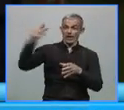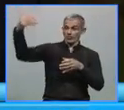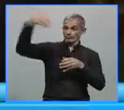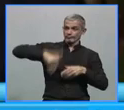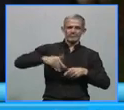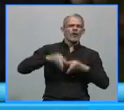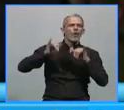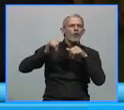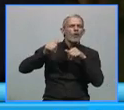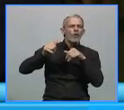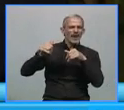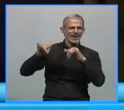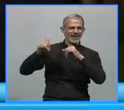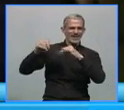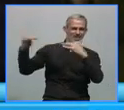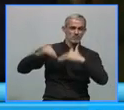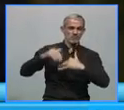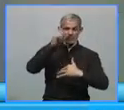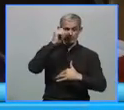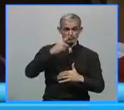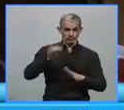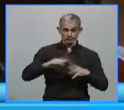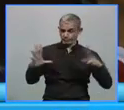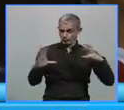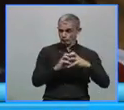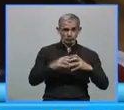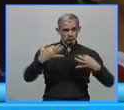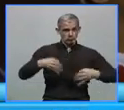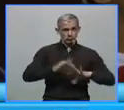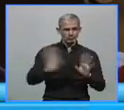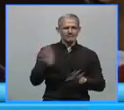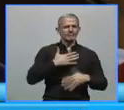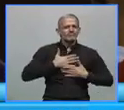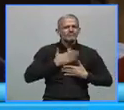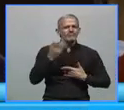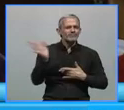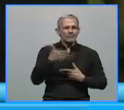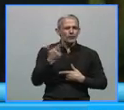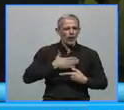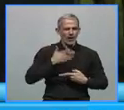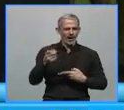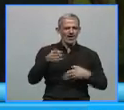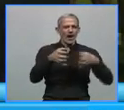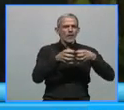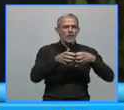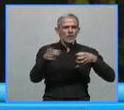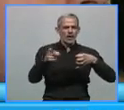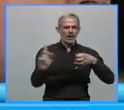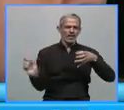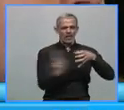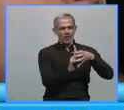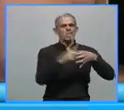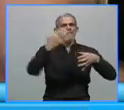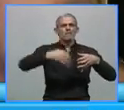en juveniles este rápidamente se adaptó y se hizo querer inmediatamente por todo el grupo por todo el